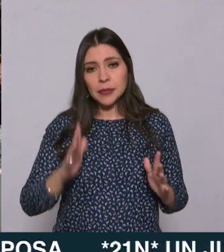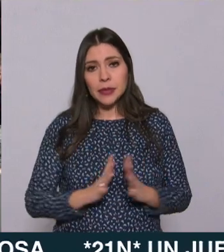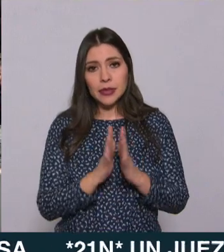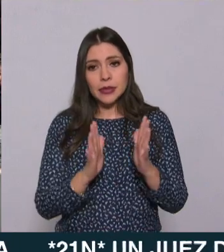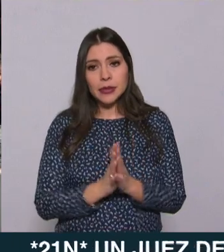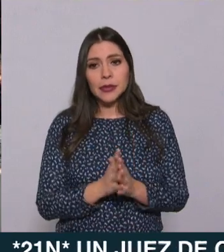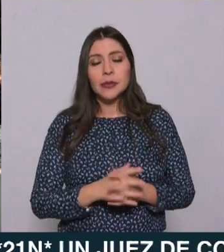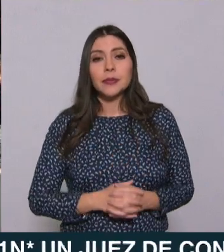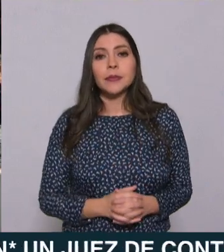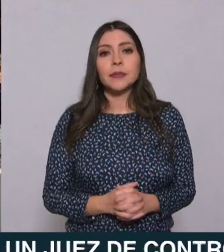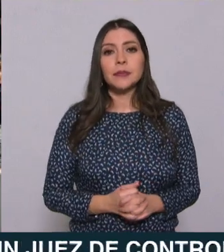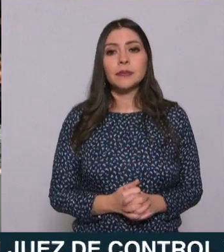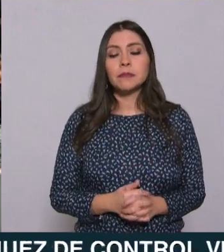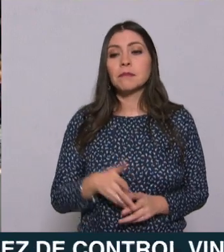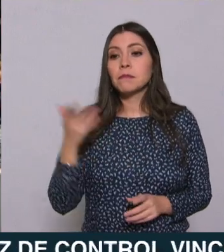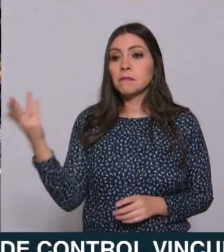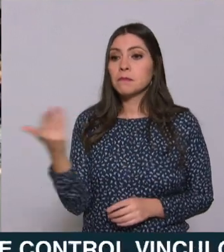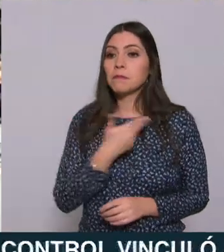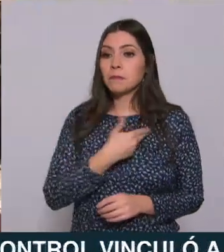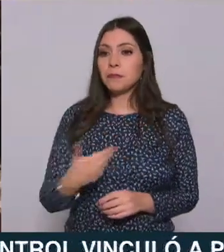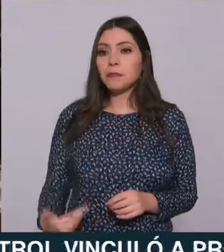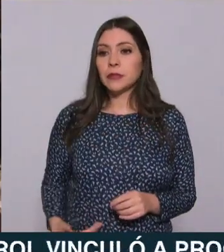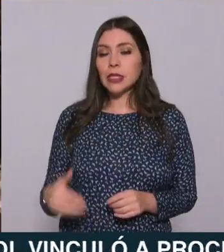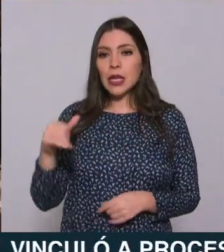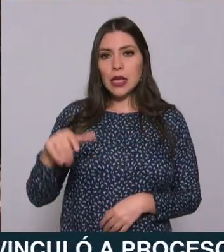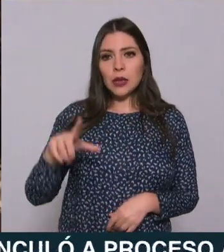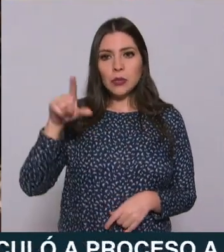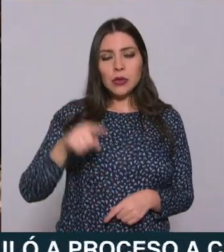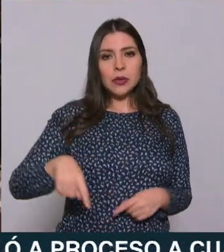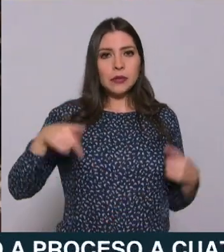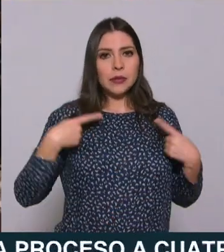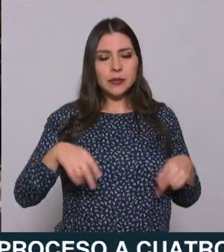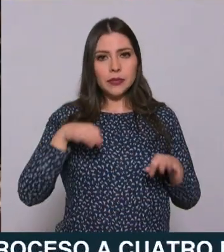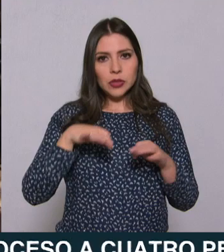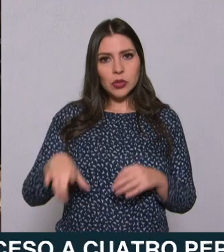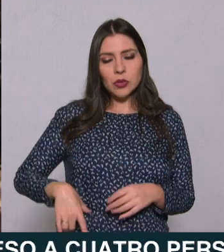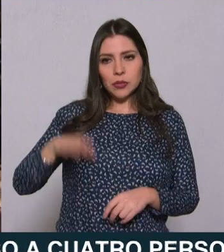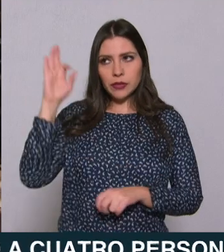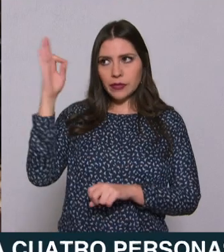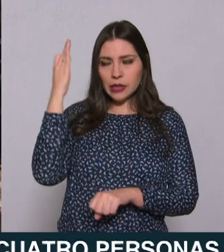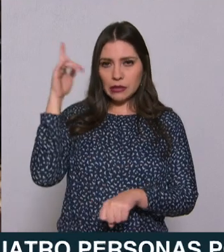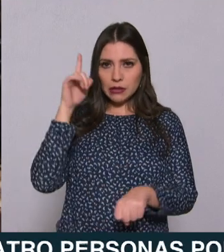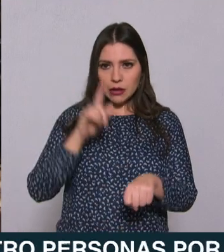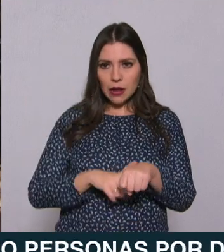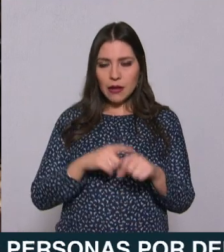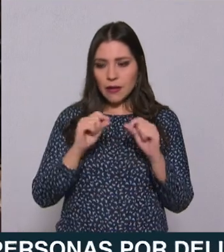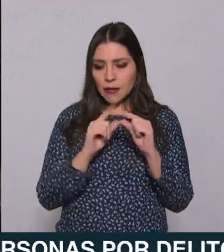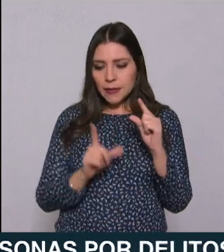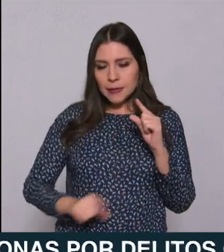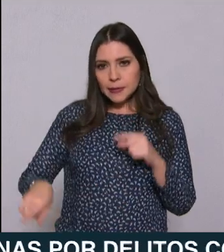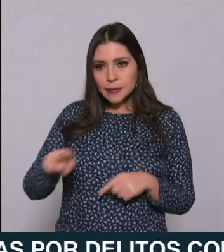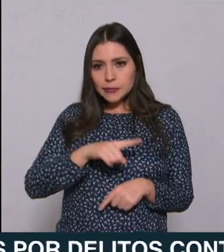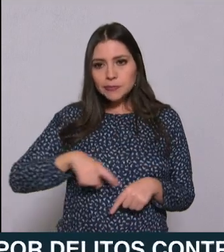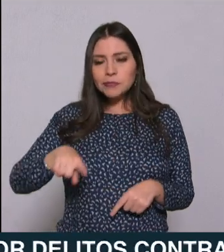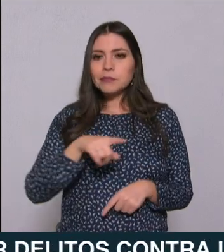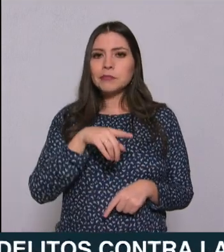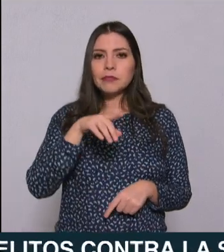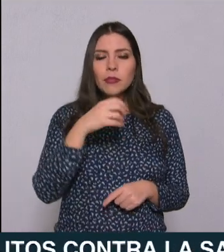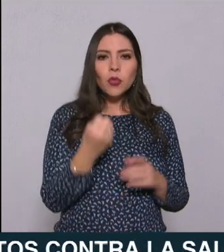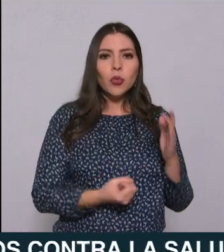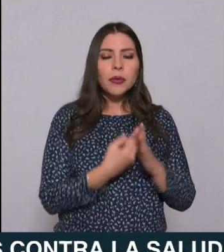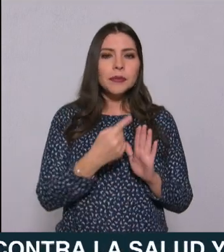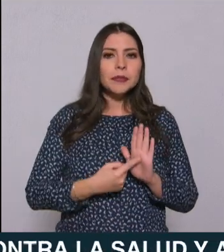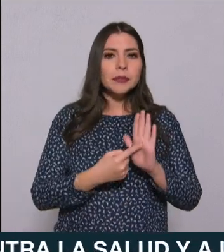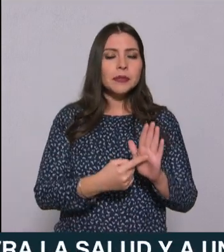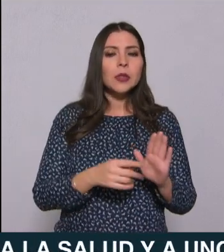El presidente Andrés Manuel López Obrador y funcionarios federales presentaron detalles del plan de la consulta que se llevará a cabo para recoger el sentir